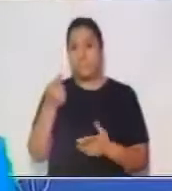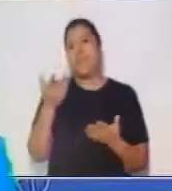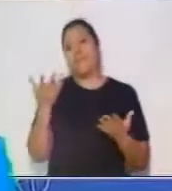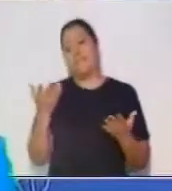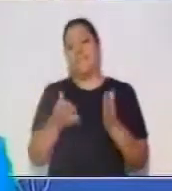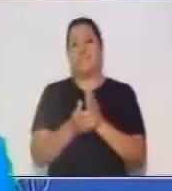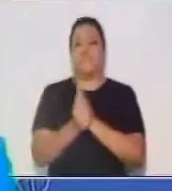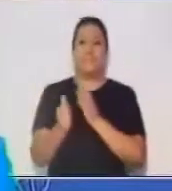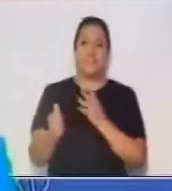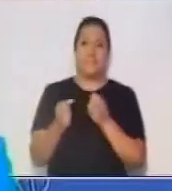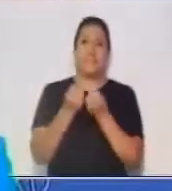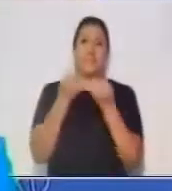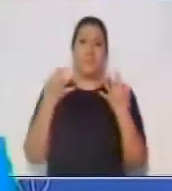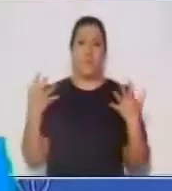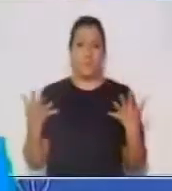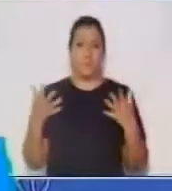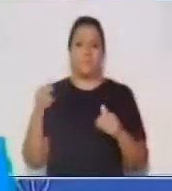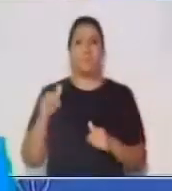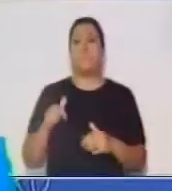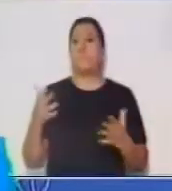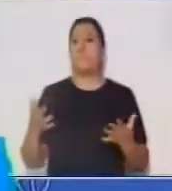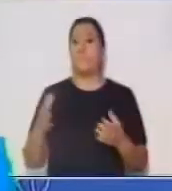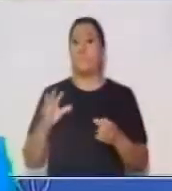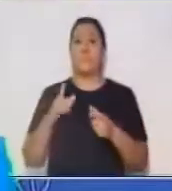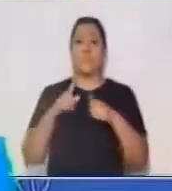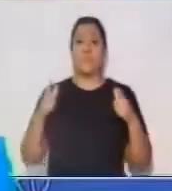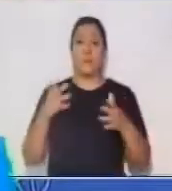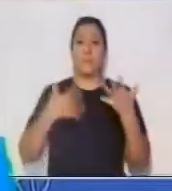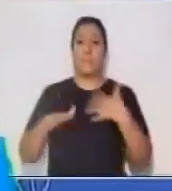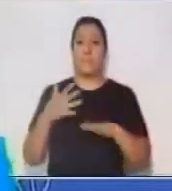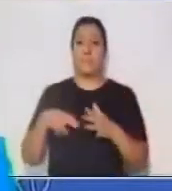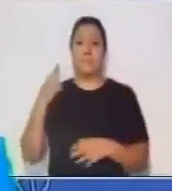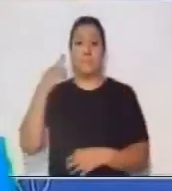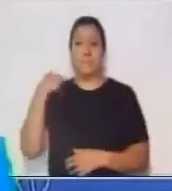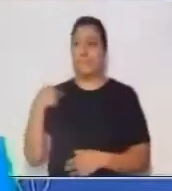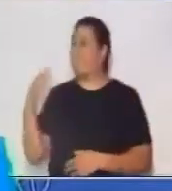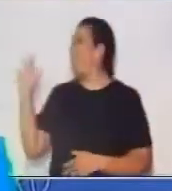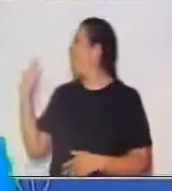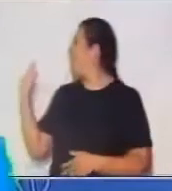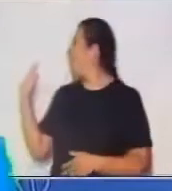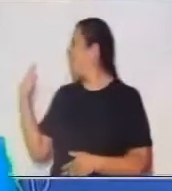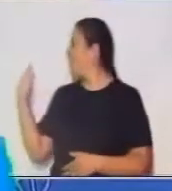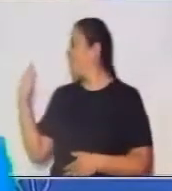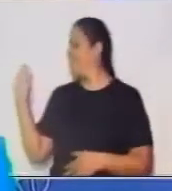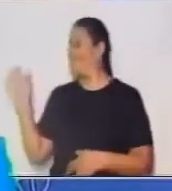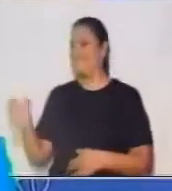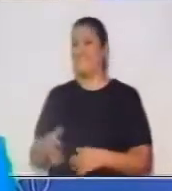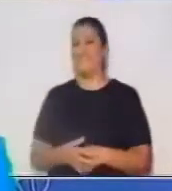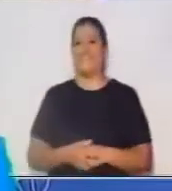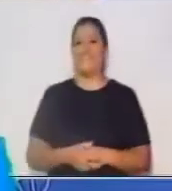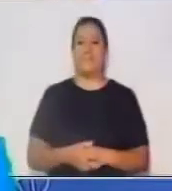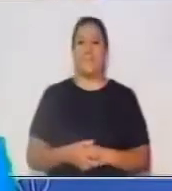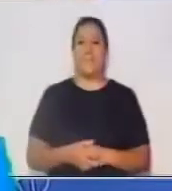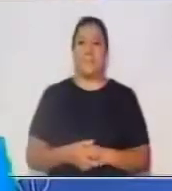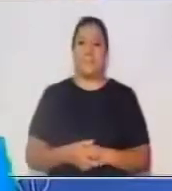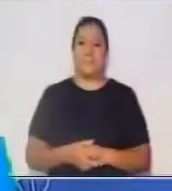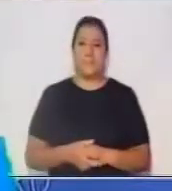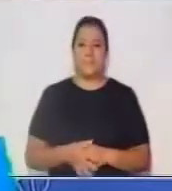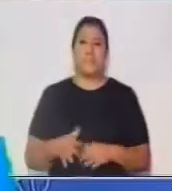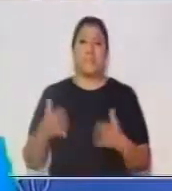Complete, mientras salimos en familia, enjuago, cuido los colores de la